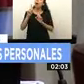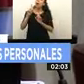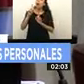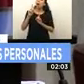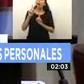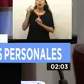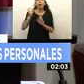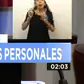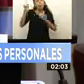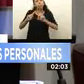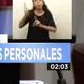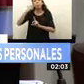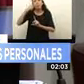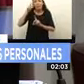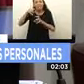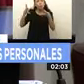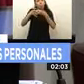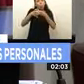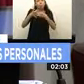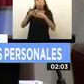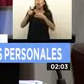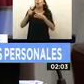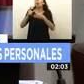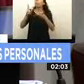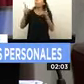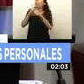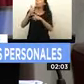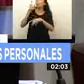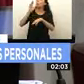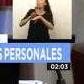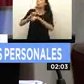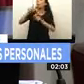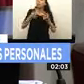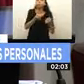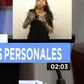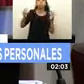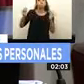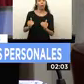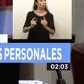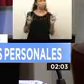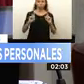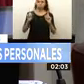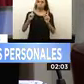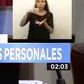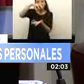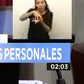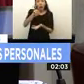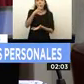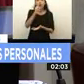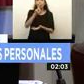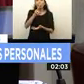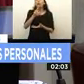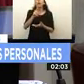grupo tuvo problemas porque bajó el consumo no arcor tuvo rentabilidad operativa El